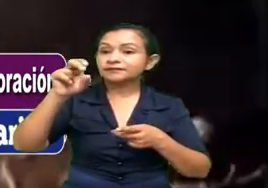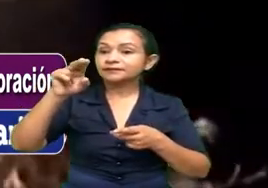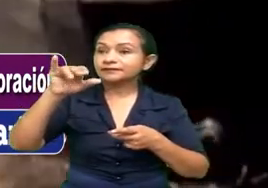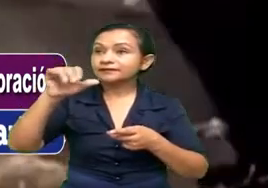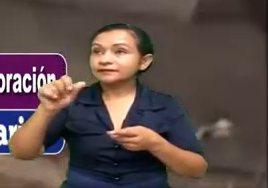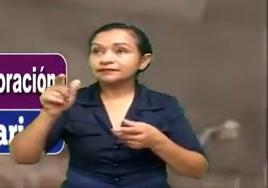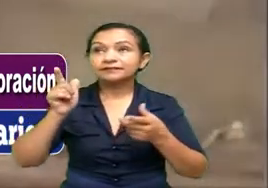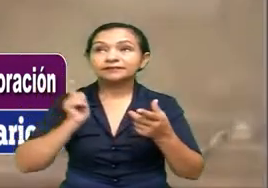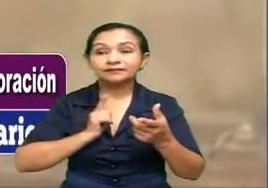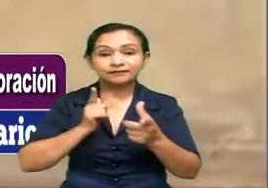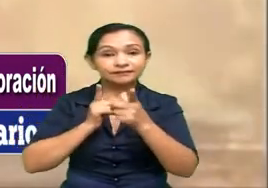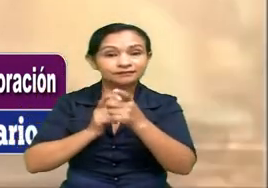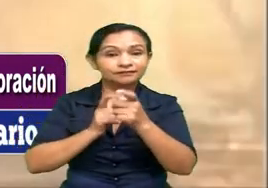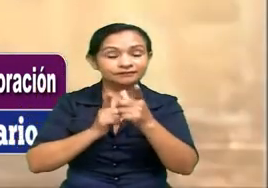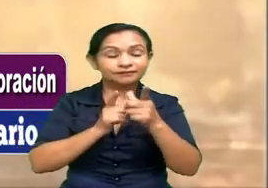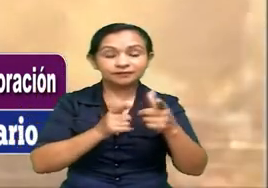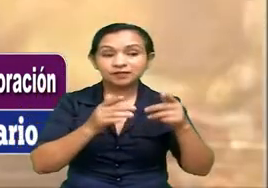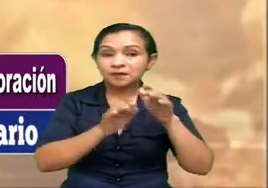armas